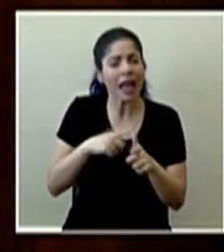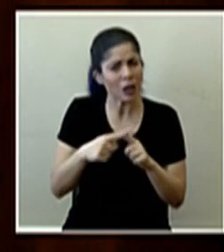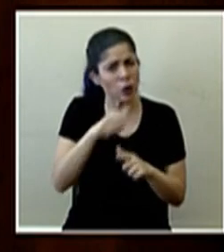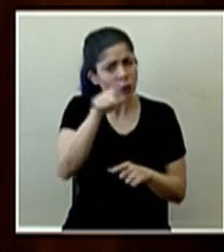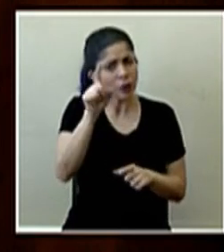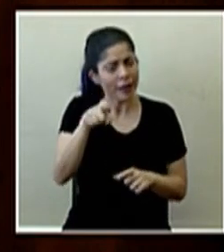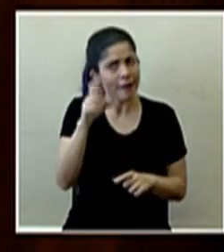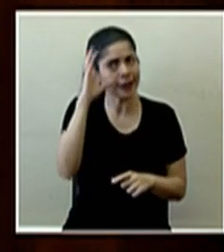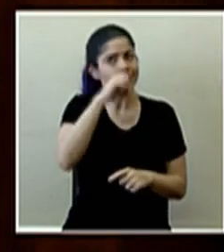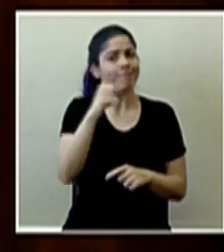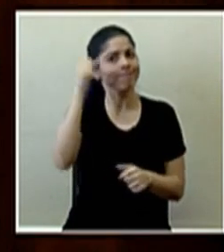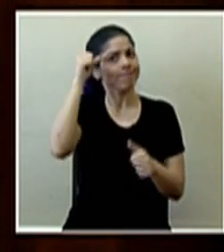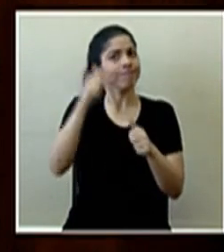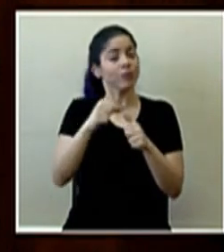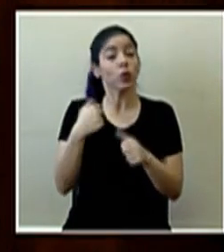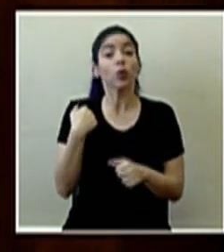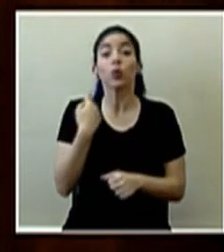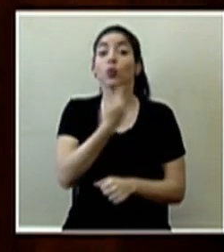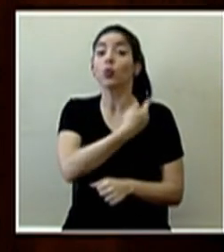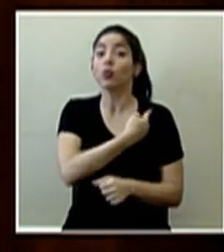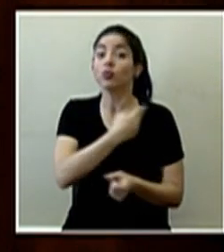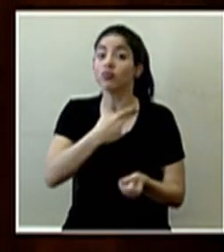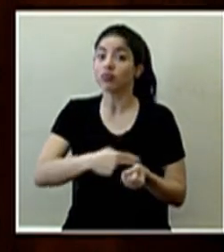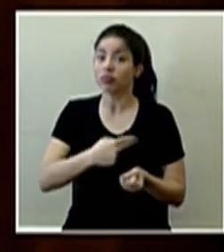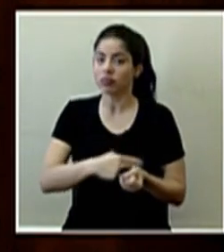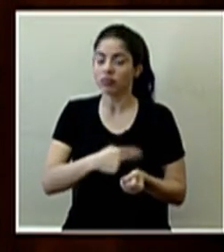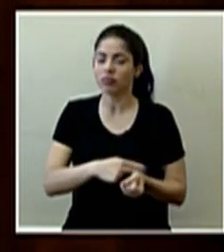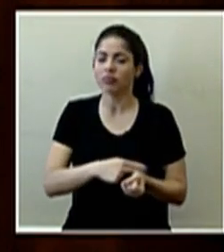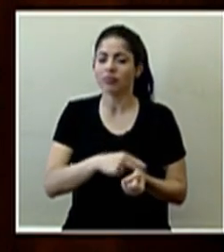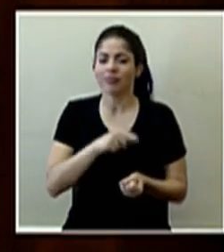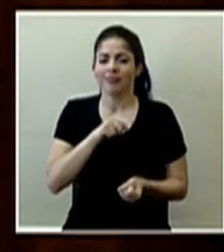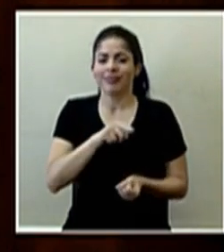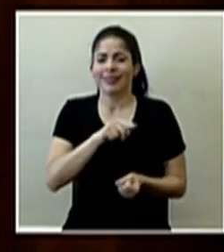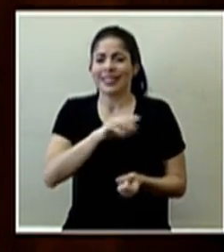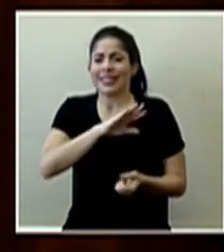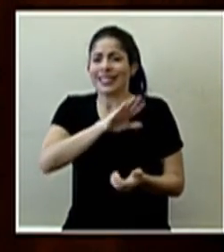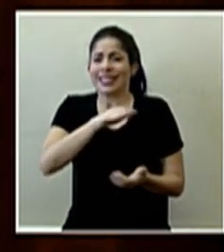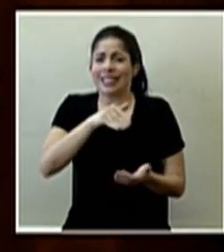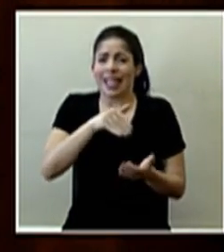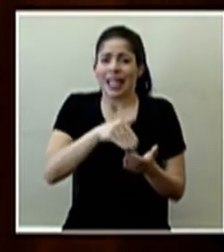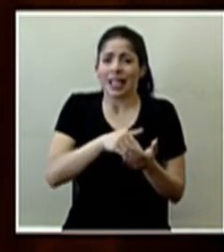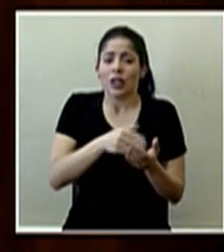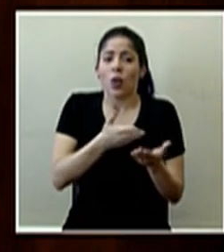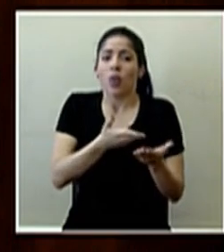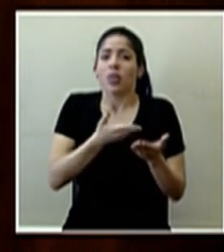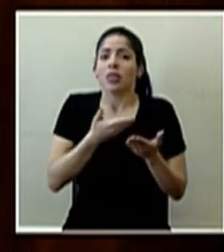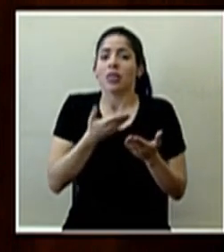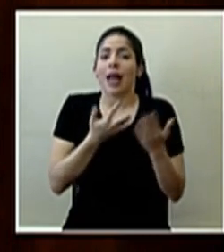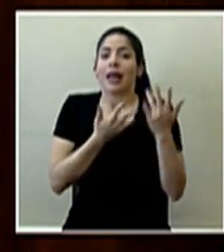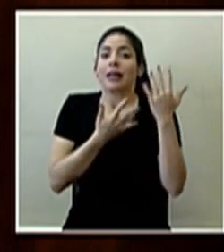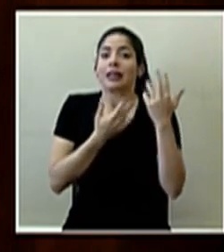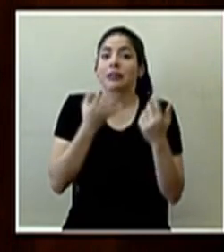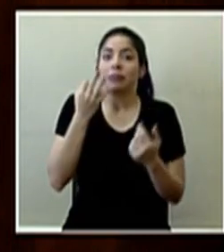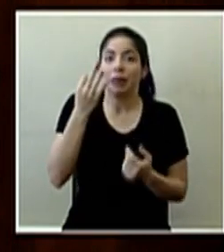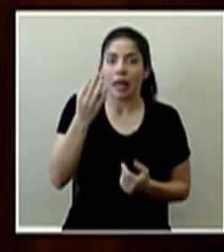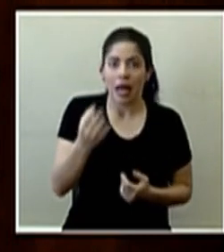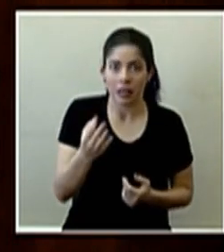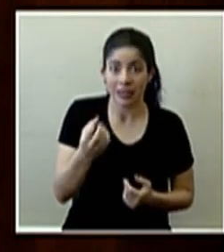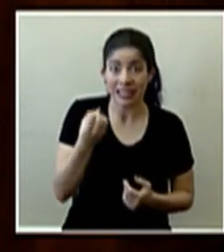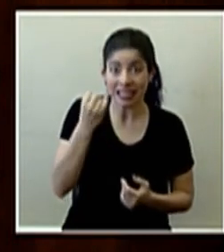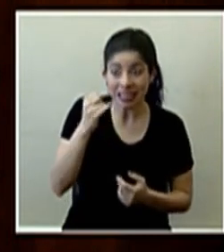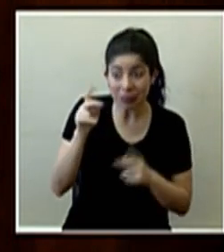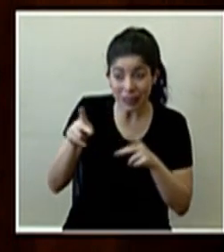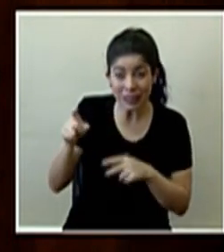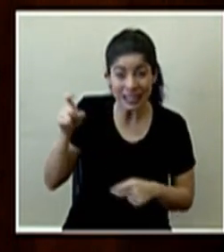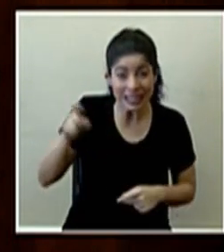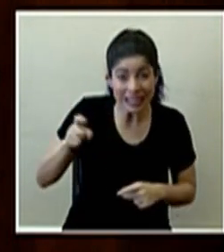tengamos eso en mente. Nuestros hospitales son los centros de esperanza para el que tenga que tener ese